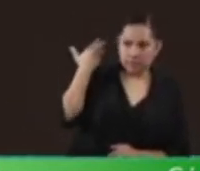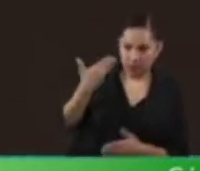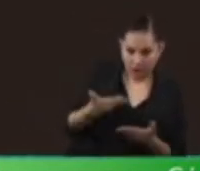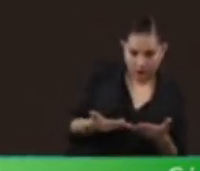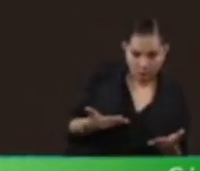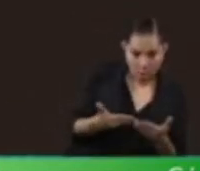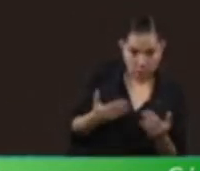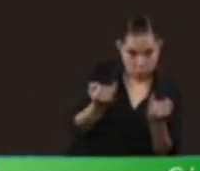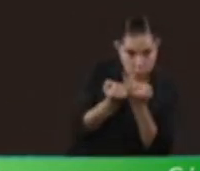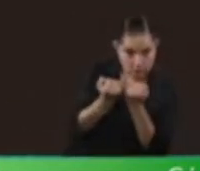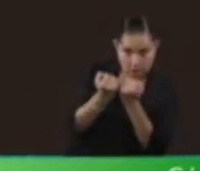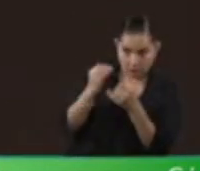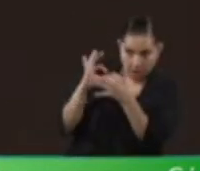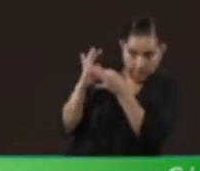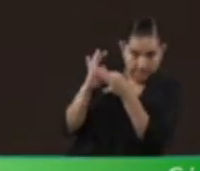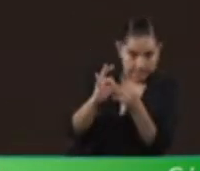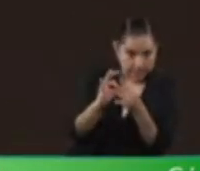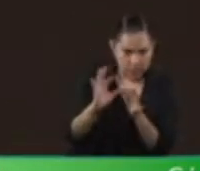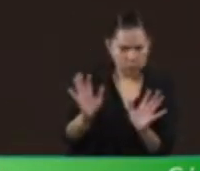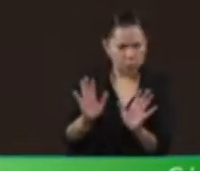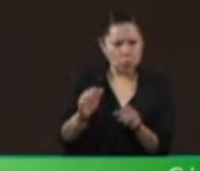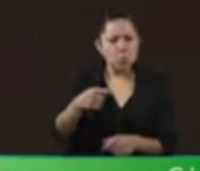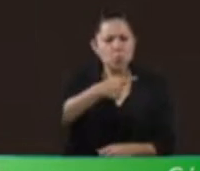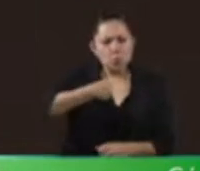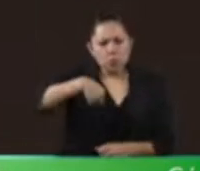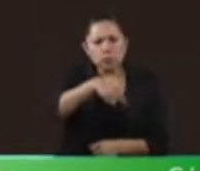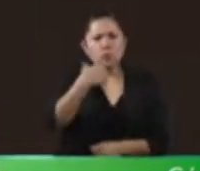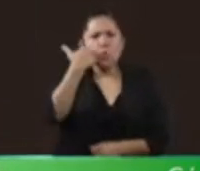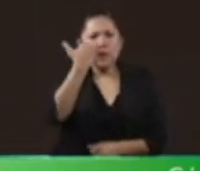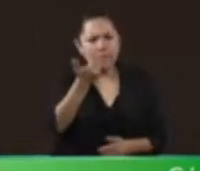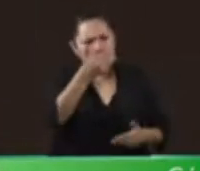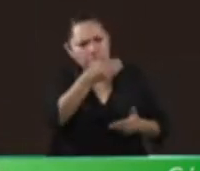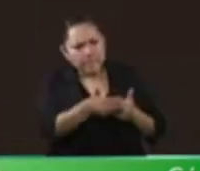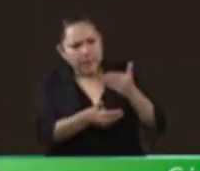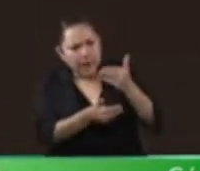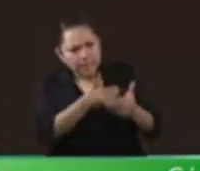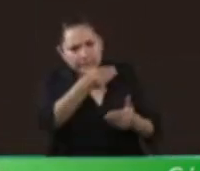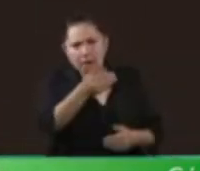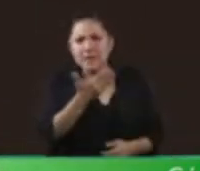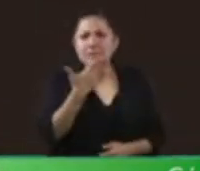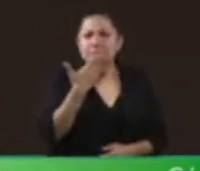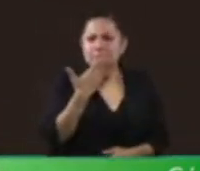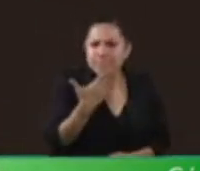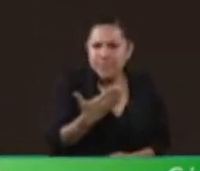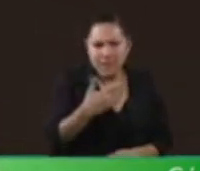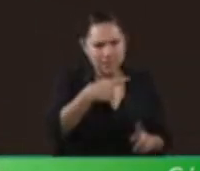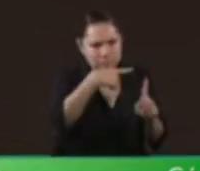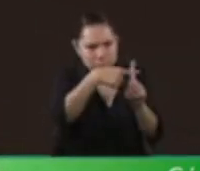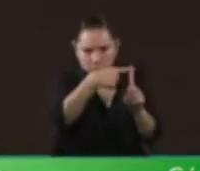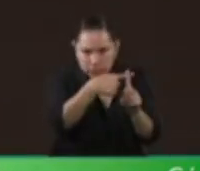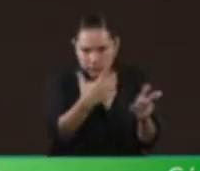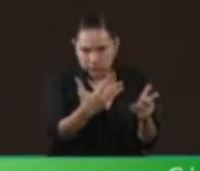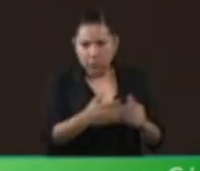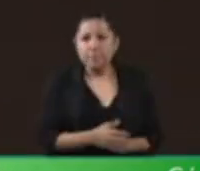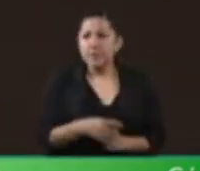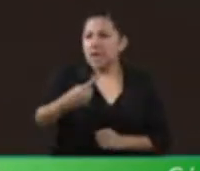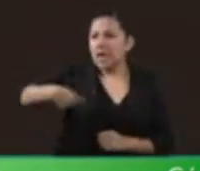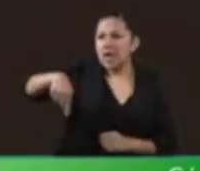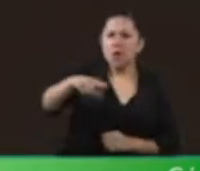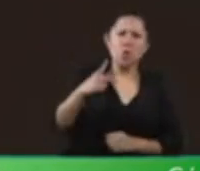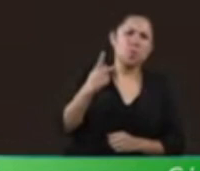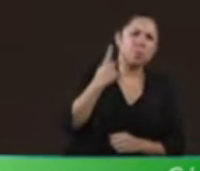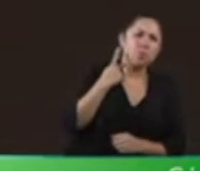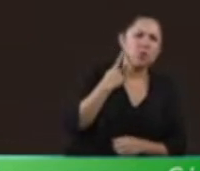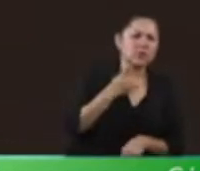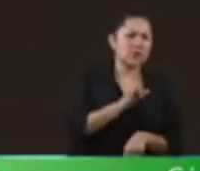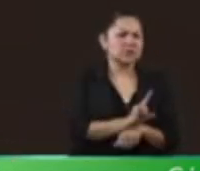Nosotros queremos que las cosas funcionen para bien. Darle muerte a la simulación política que tanto